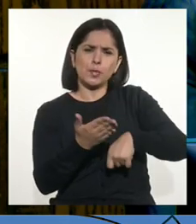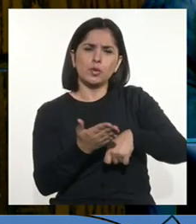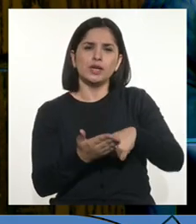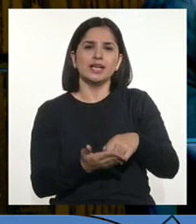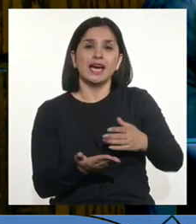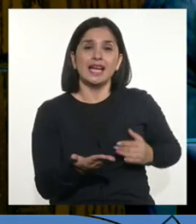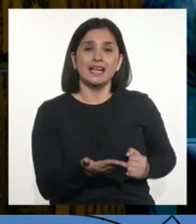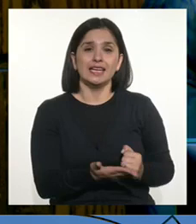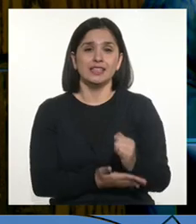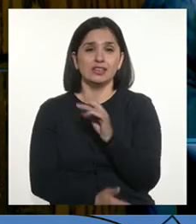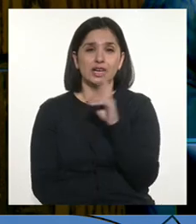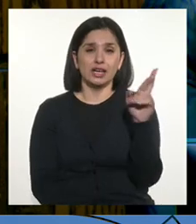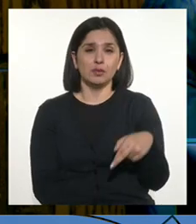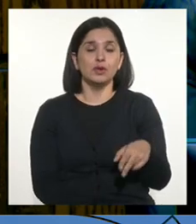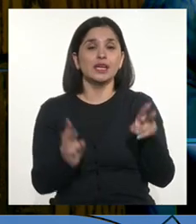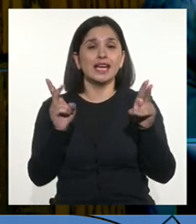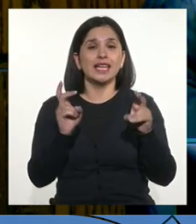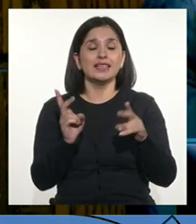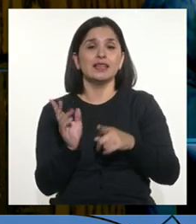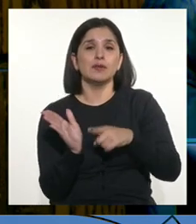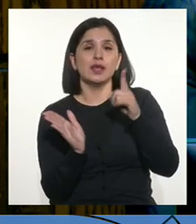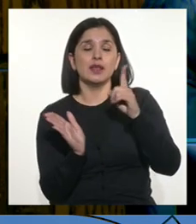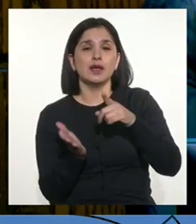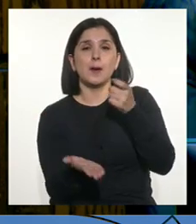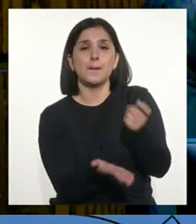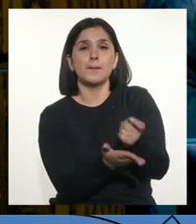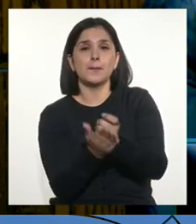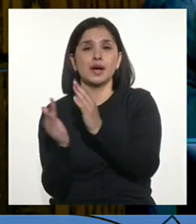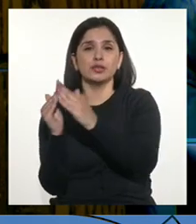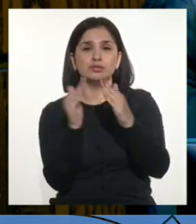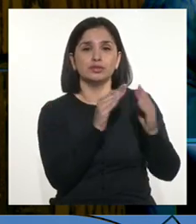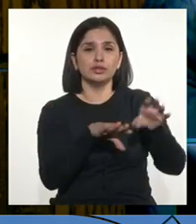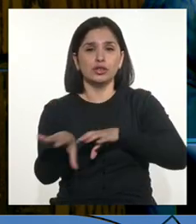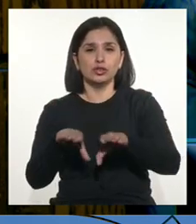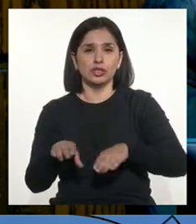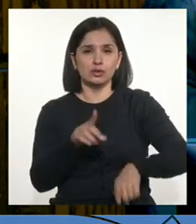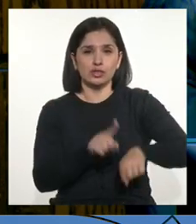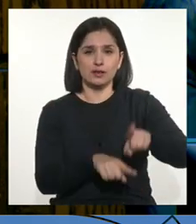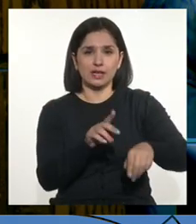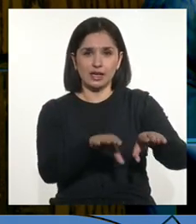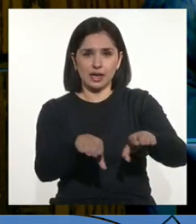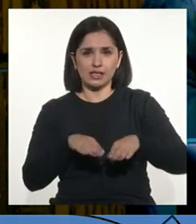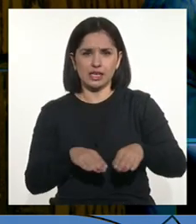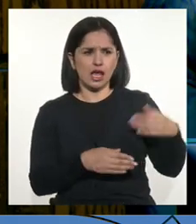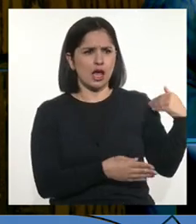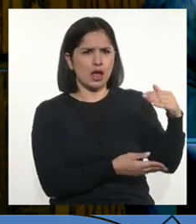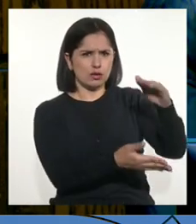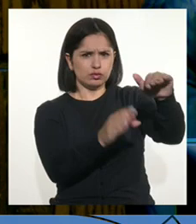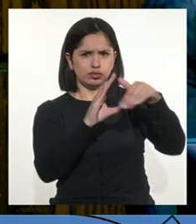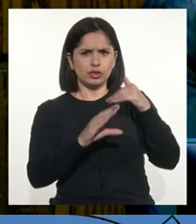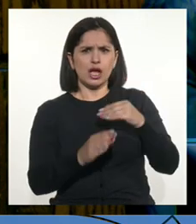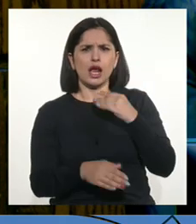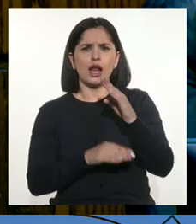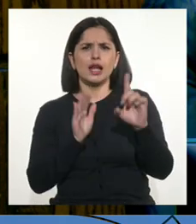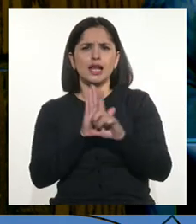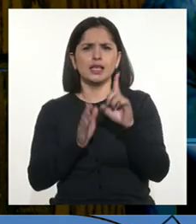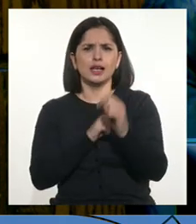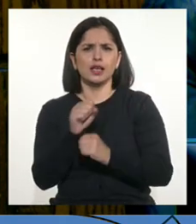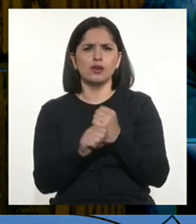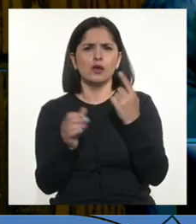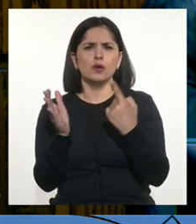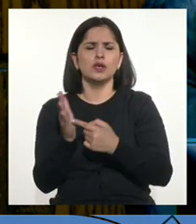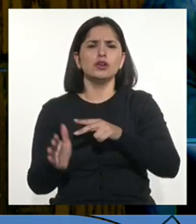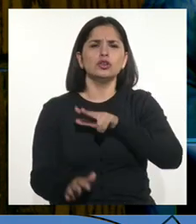materia de contribuciones de bienes raíces y demandaban algunas que una desde 1817 que en la